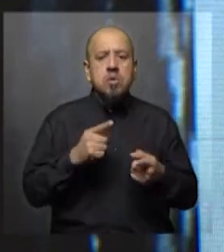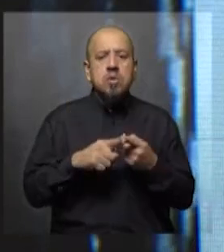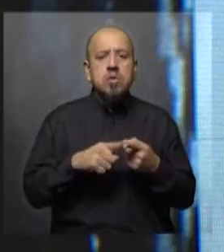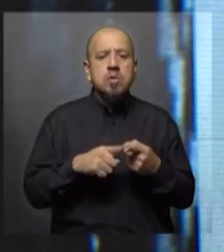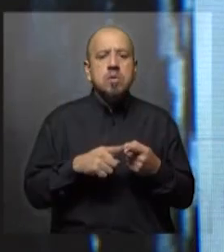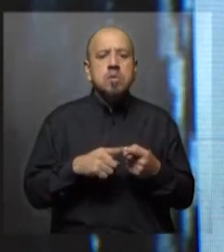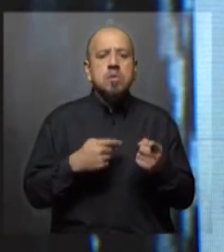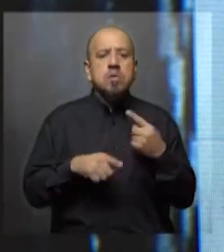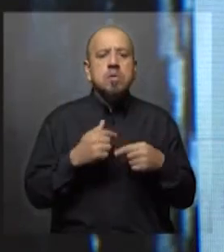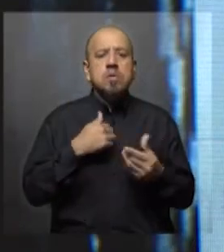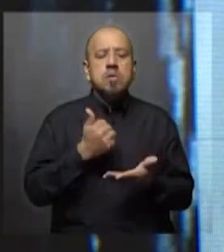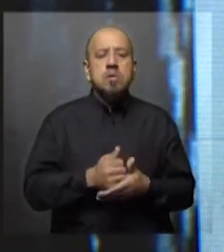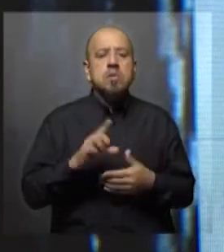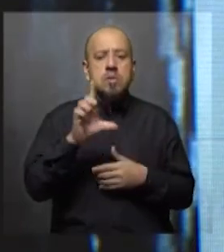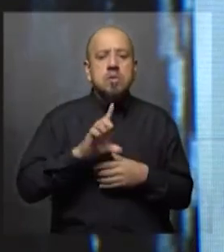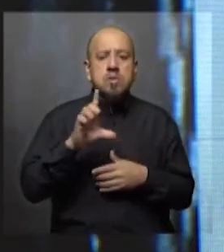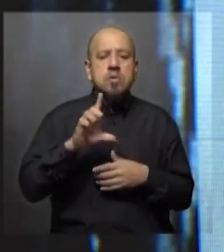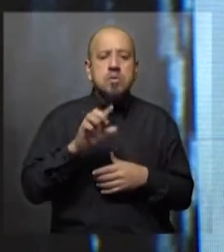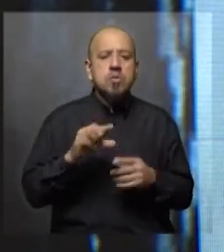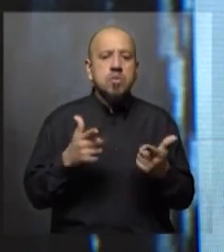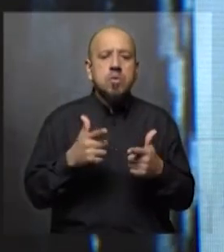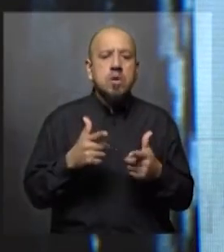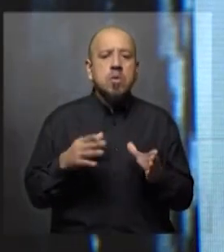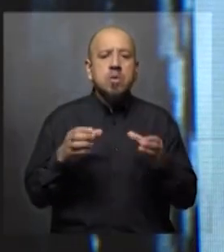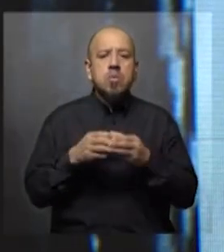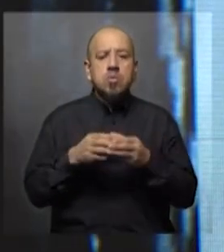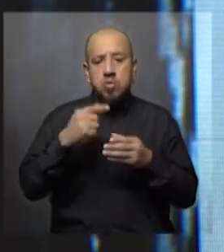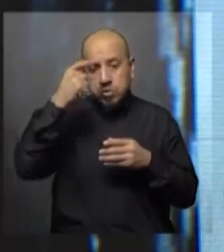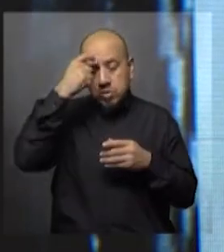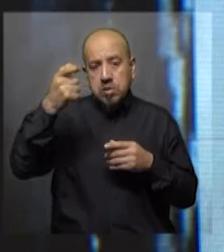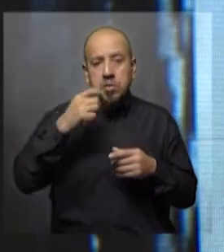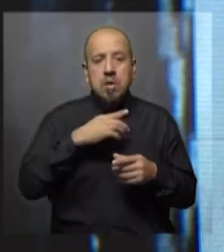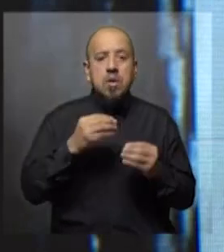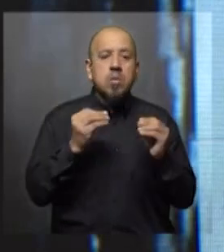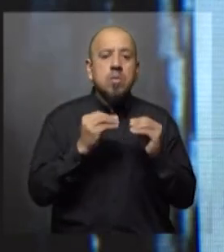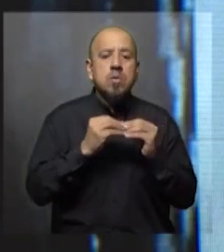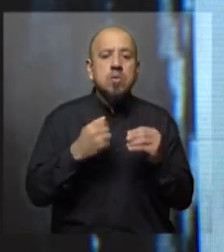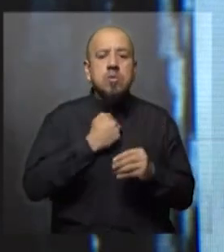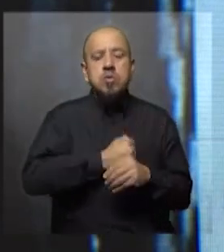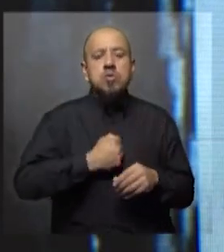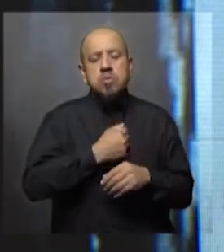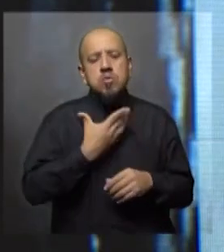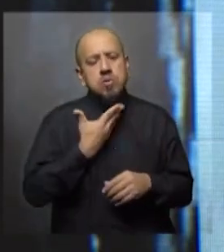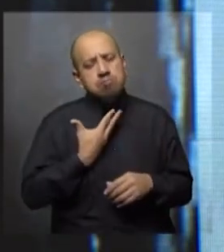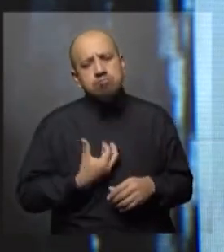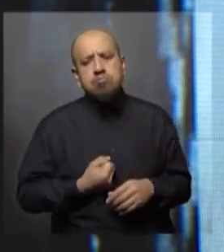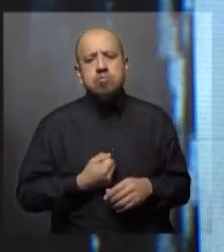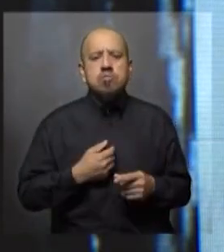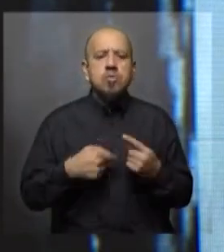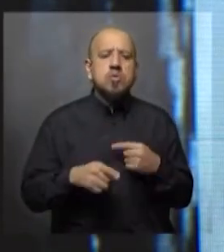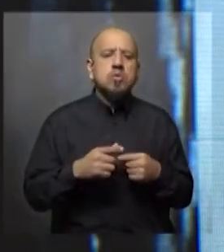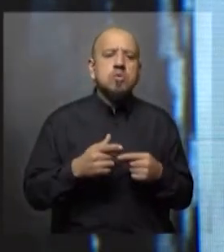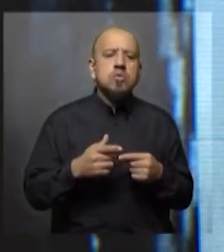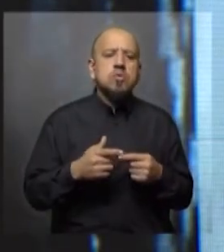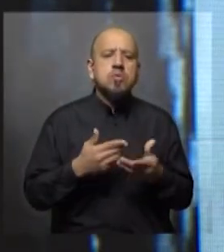reivindicar que en mi Liceo no hay equipos técnicos y hay compañeros que sufren depresión hay compañeros que se